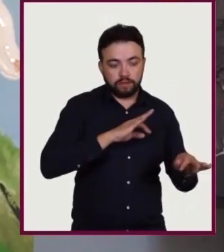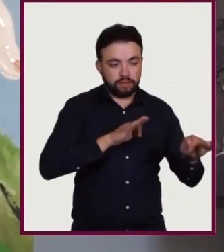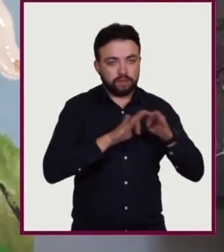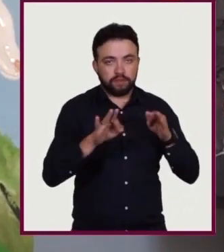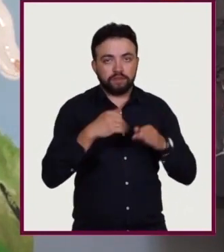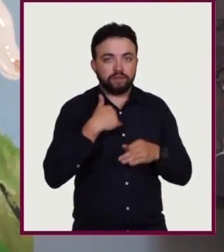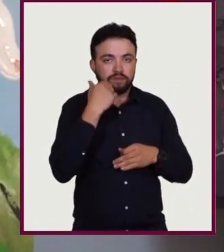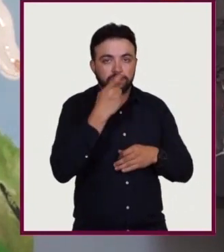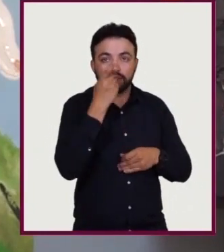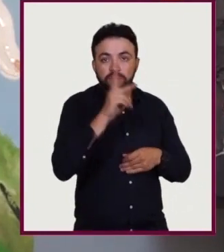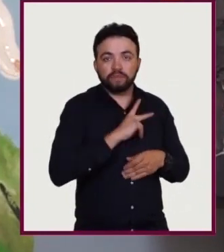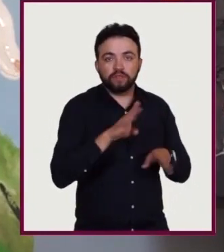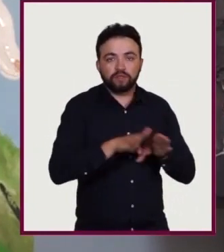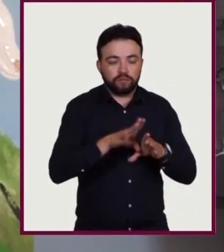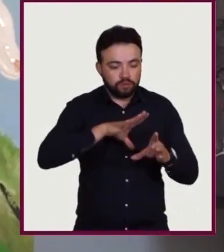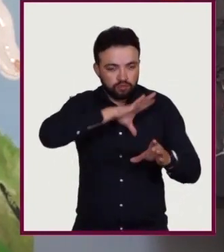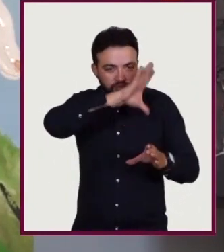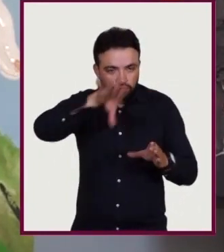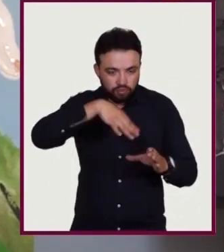constante exploración